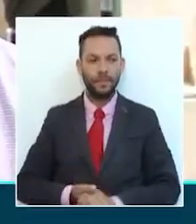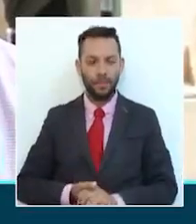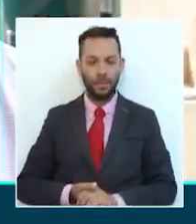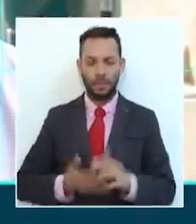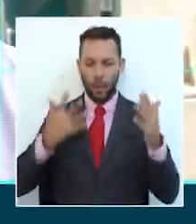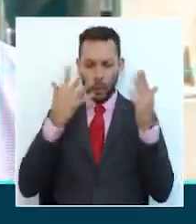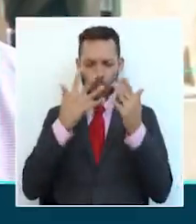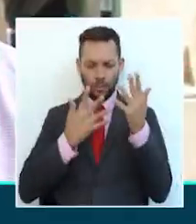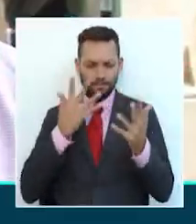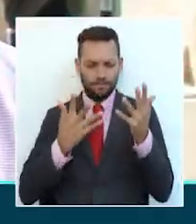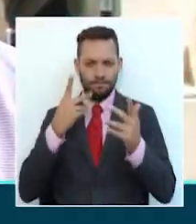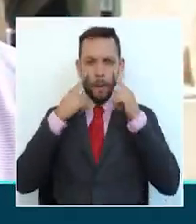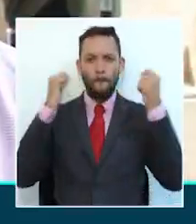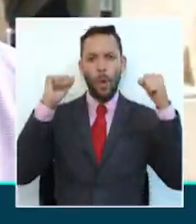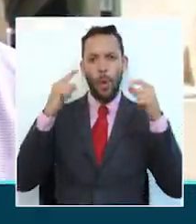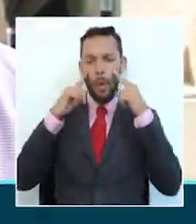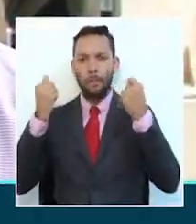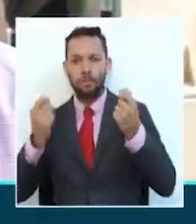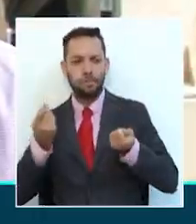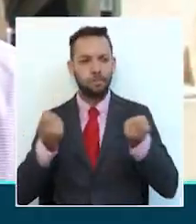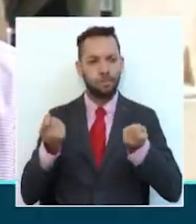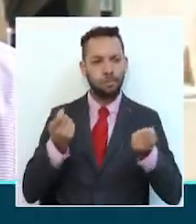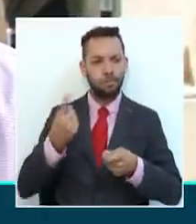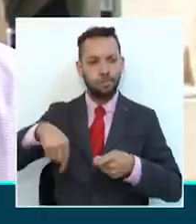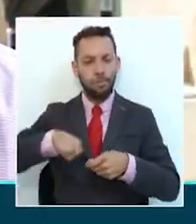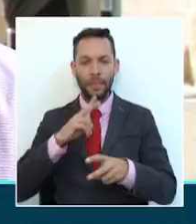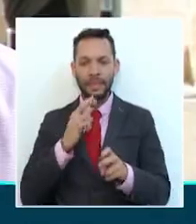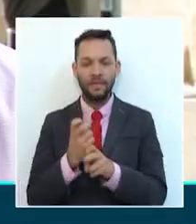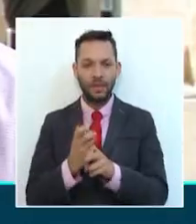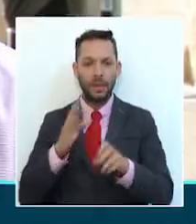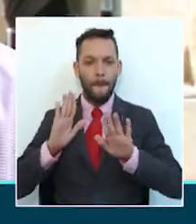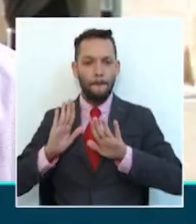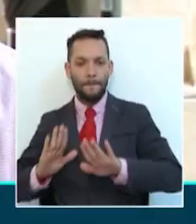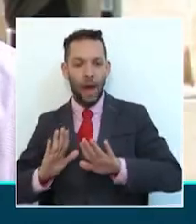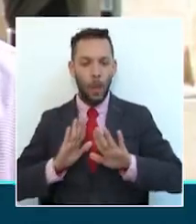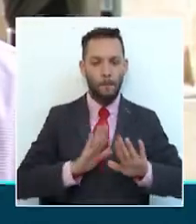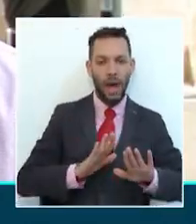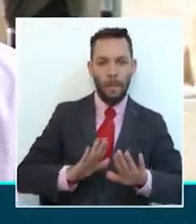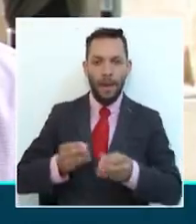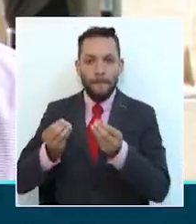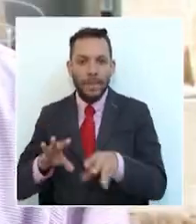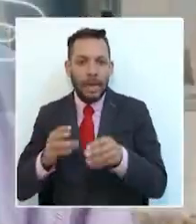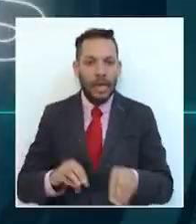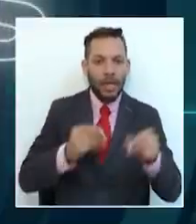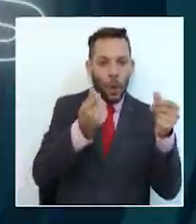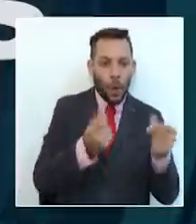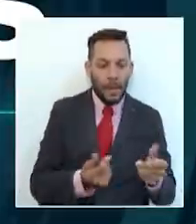Confundidos y preocupados están los consumidores en el departamento de Caldas debido a los múltiples paros que han dejado pérdidas en la economía.